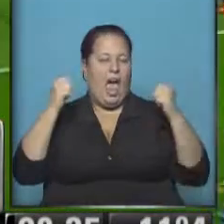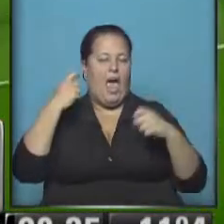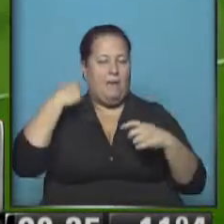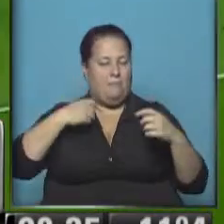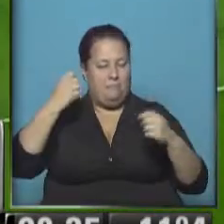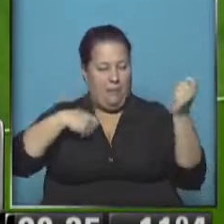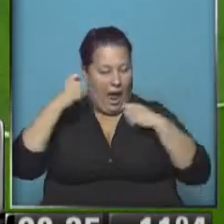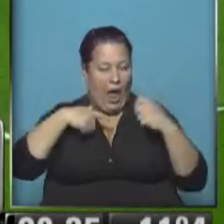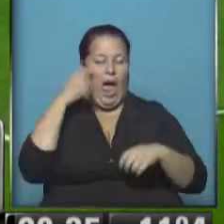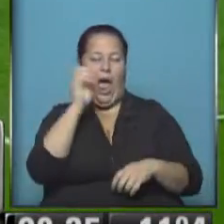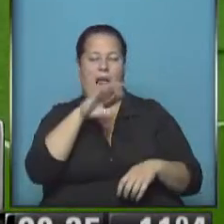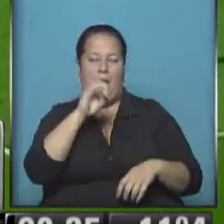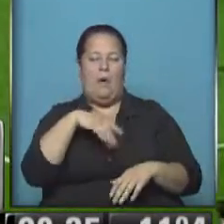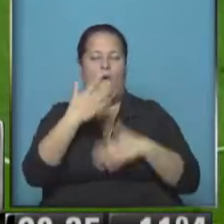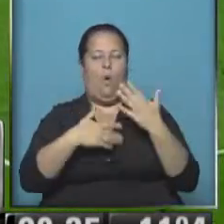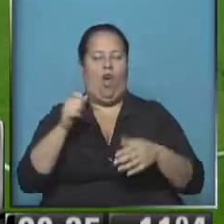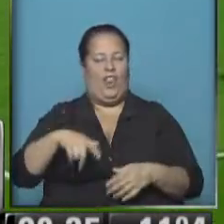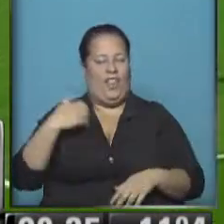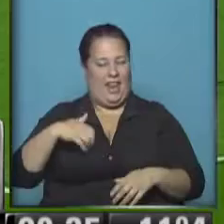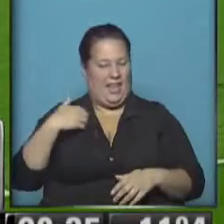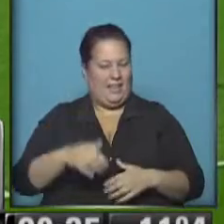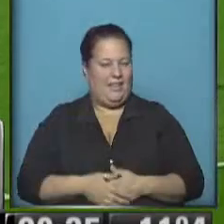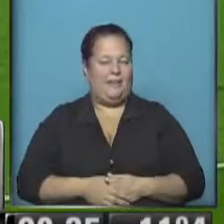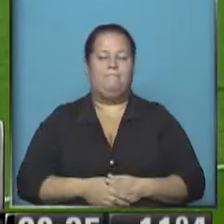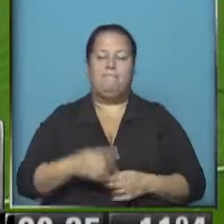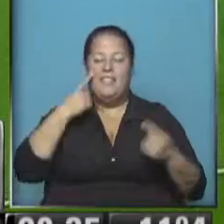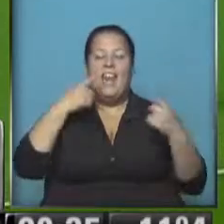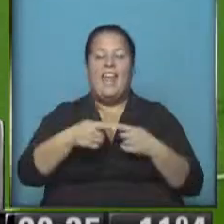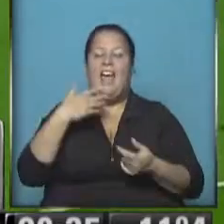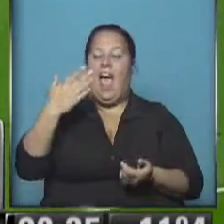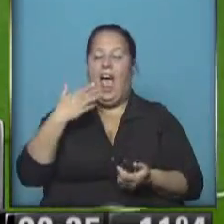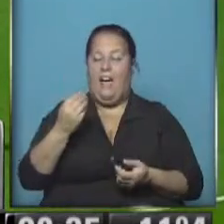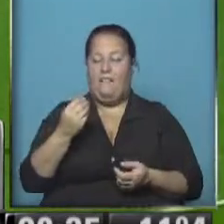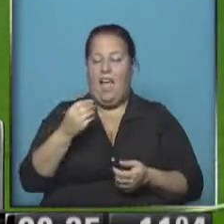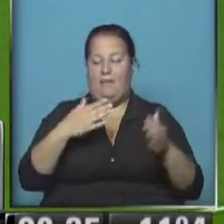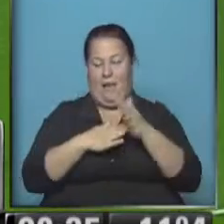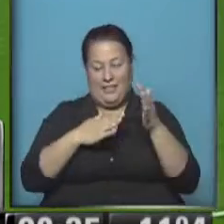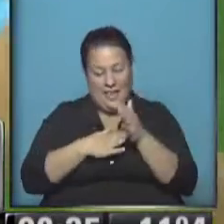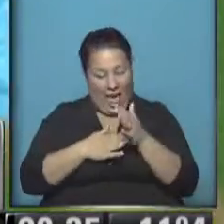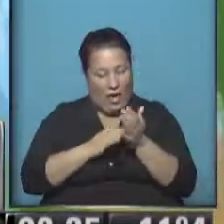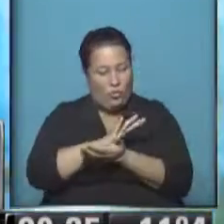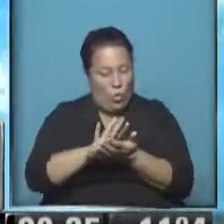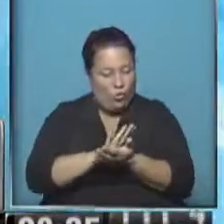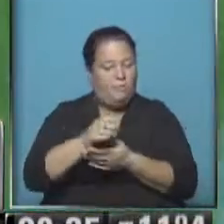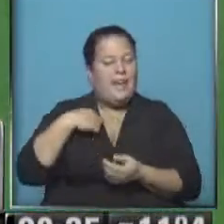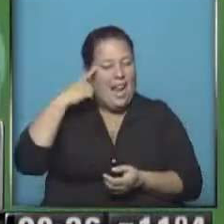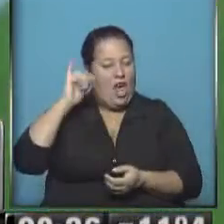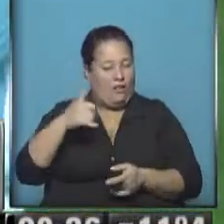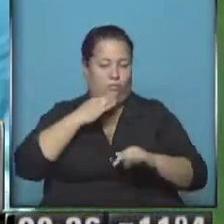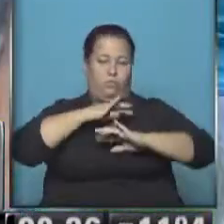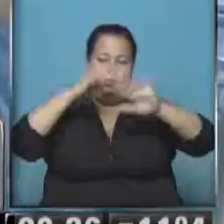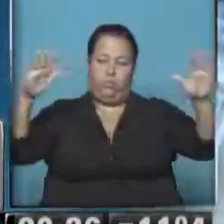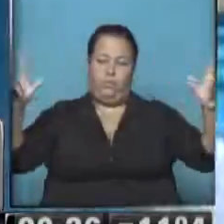e insultando a los futbolistas argentinos tuvo mucho que ver las palabras de mascherano creo que sí gran repercusión